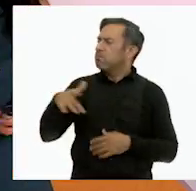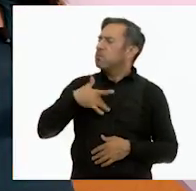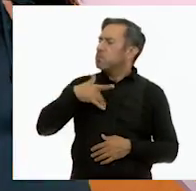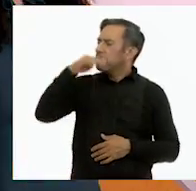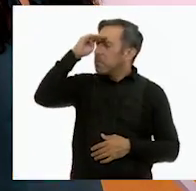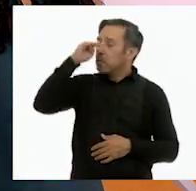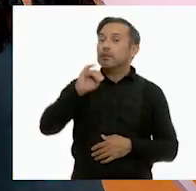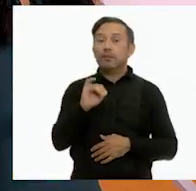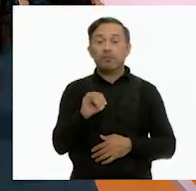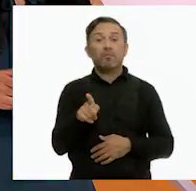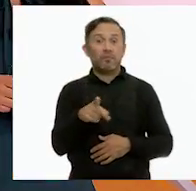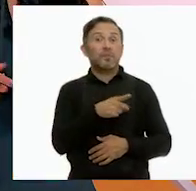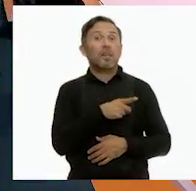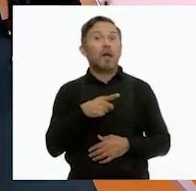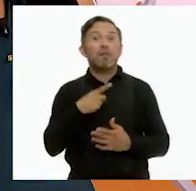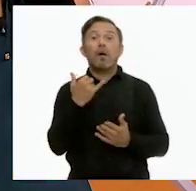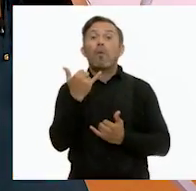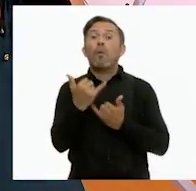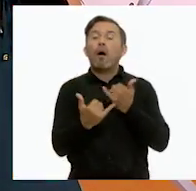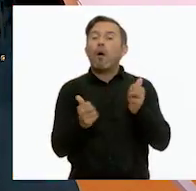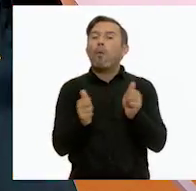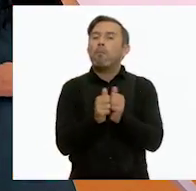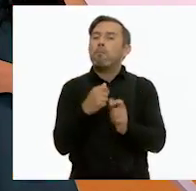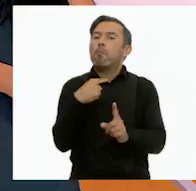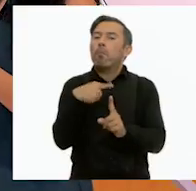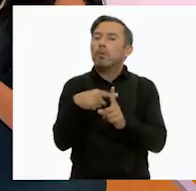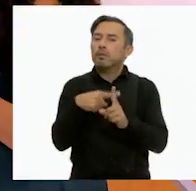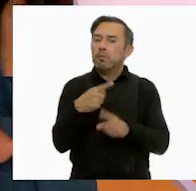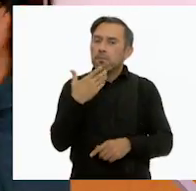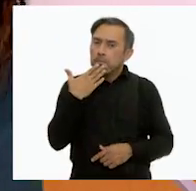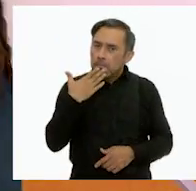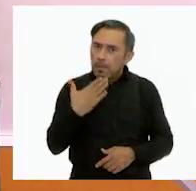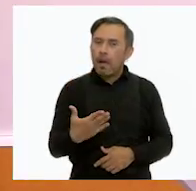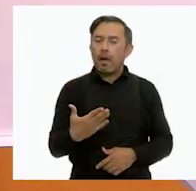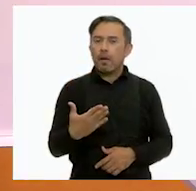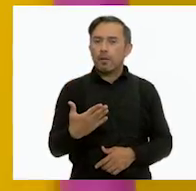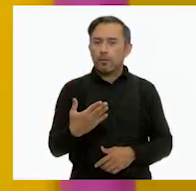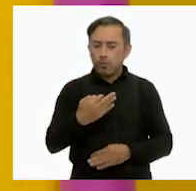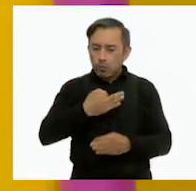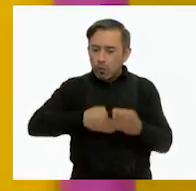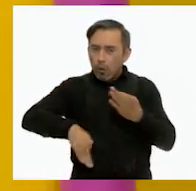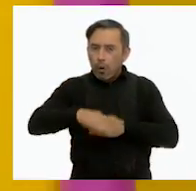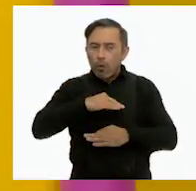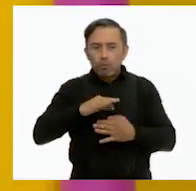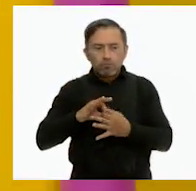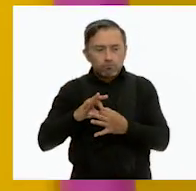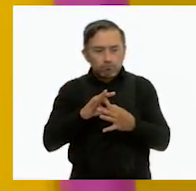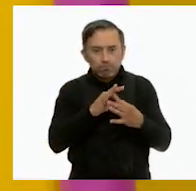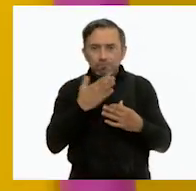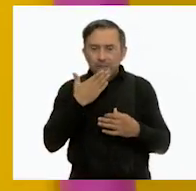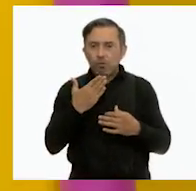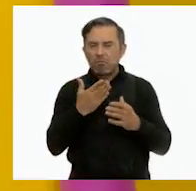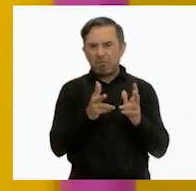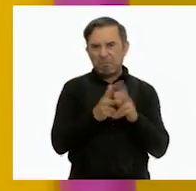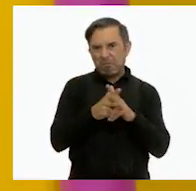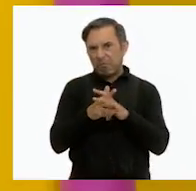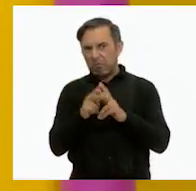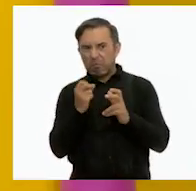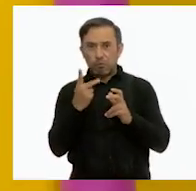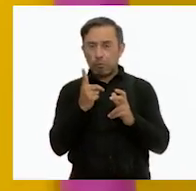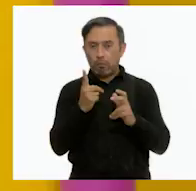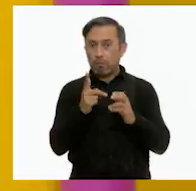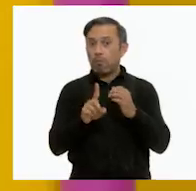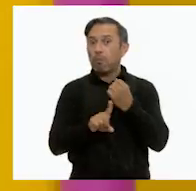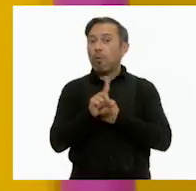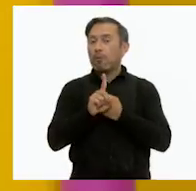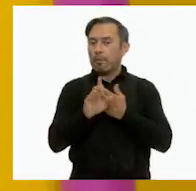jugar sanamente para que todos se lleven bien. Entonces, y evitar conflictos. Y evitar conflictos. Como lo vimos la clase